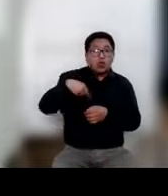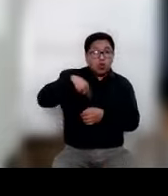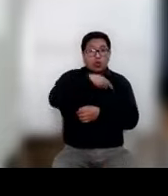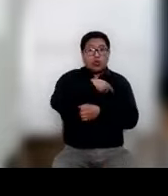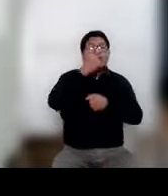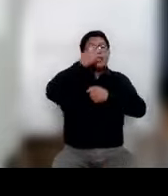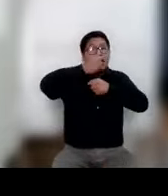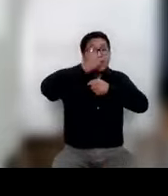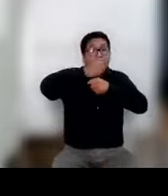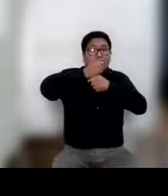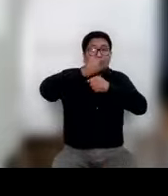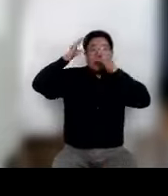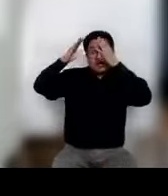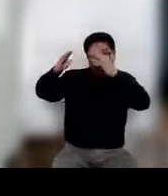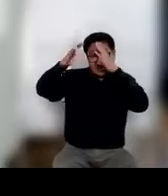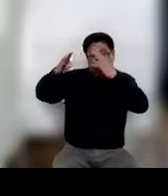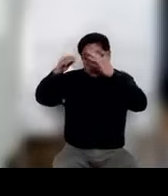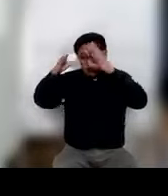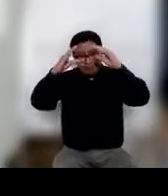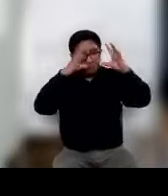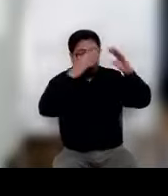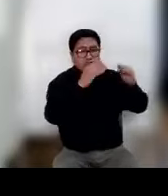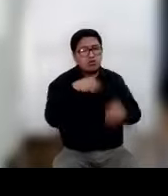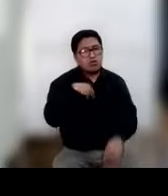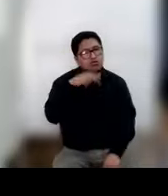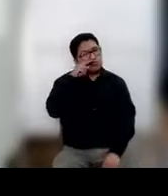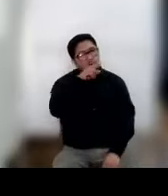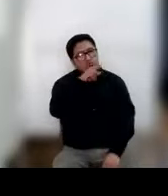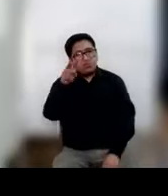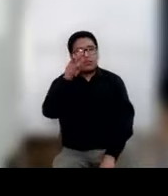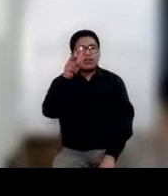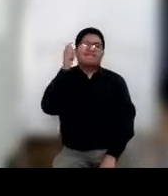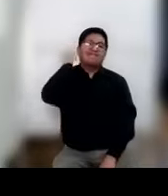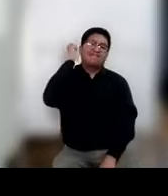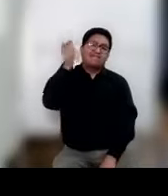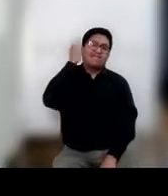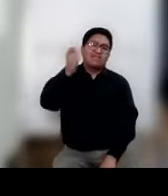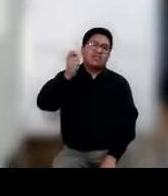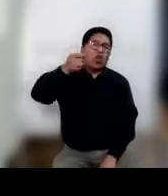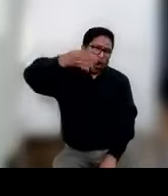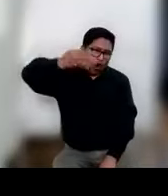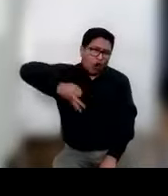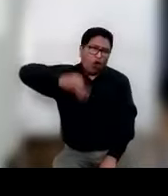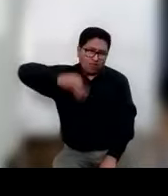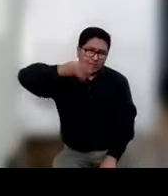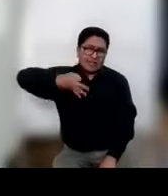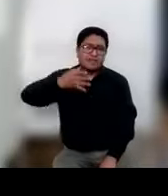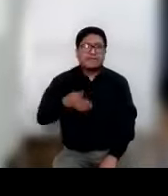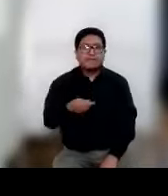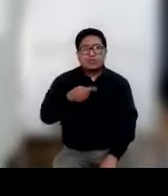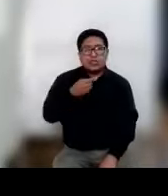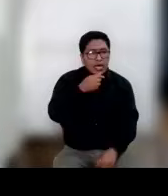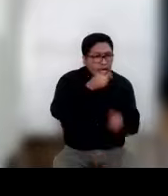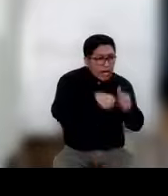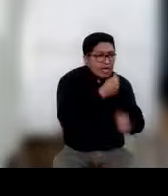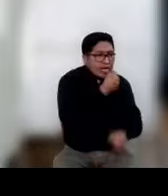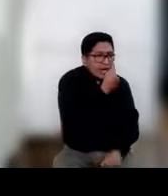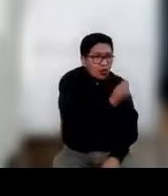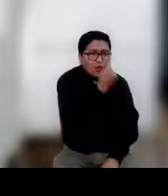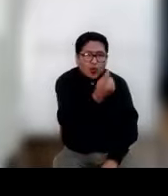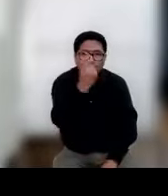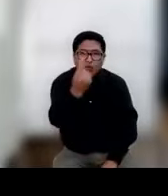hemos sido testigos fieles de todo lo que cada uno tiene en su experiencia en su